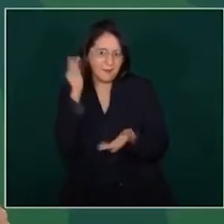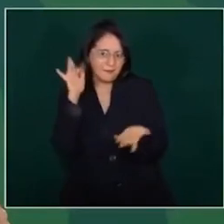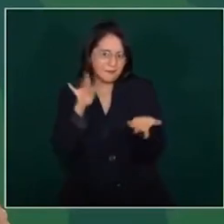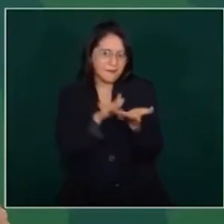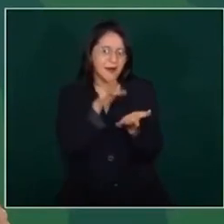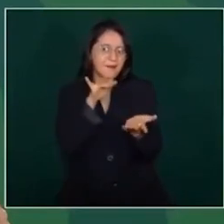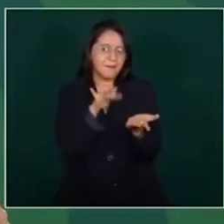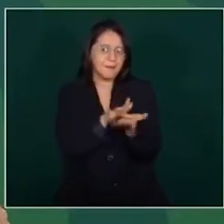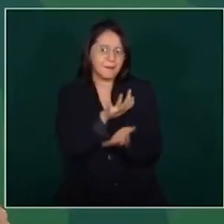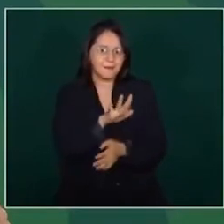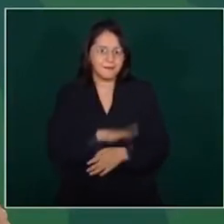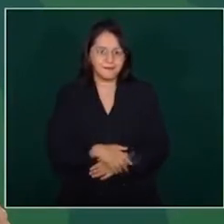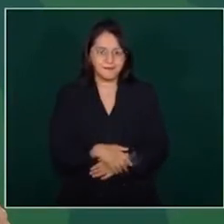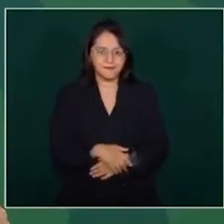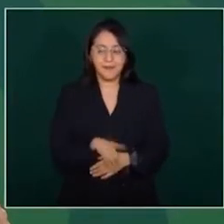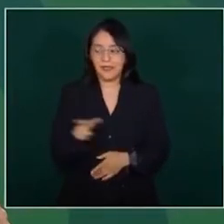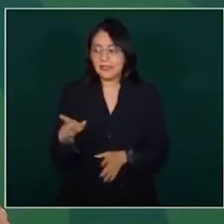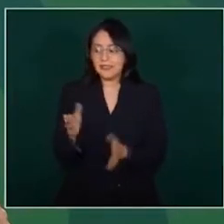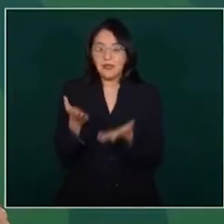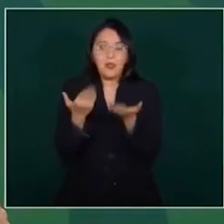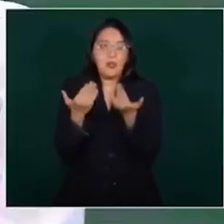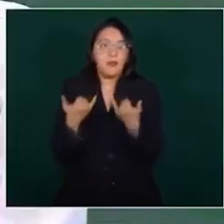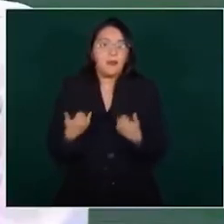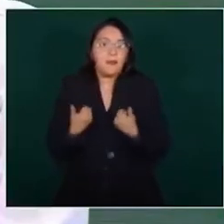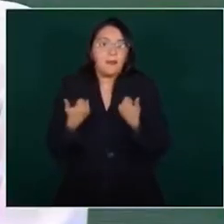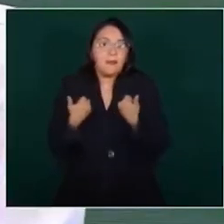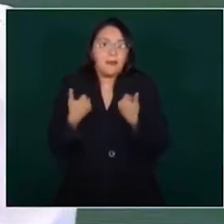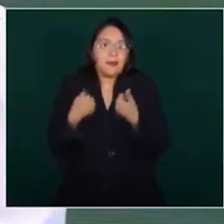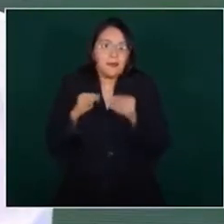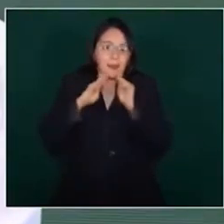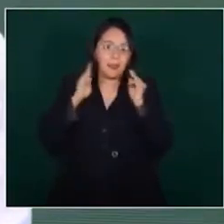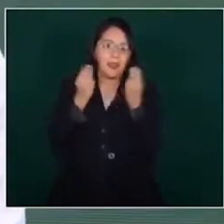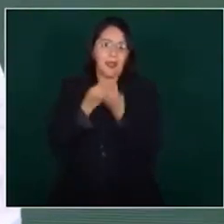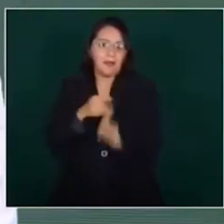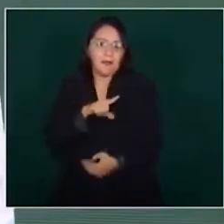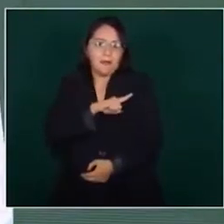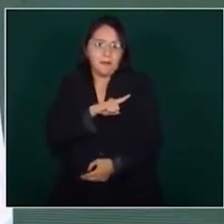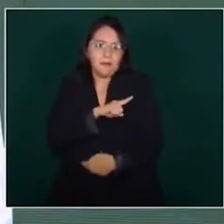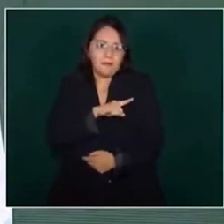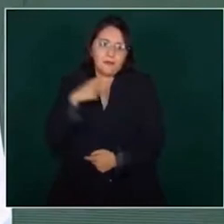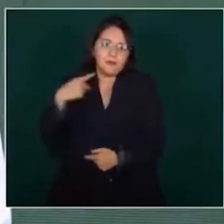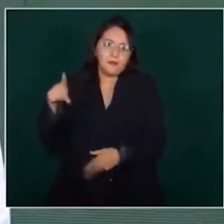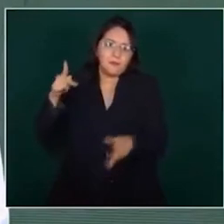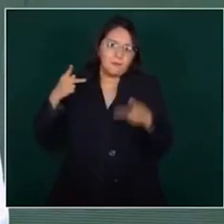que se queden solos los capos con sus lugartenientes,